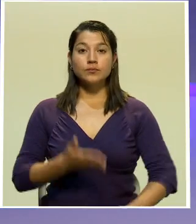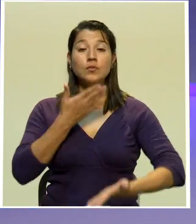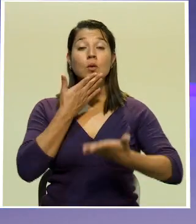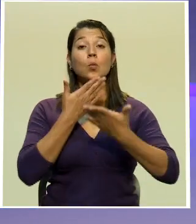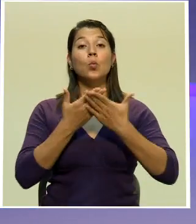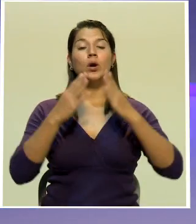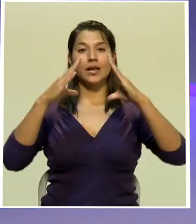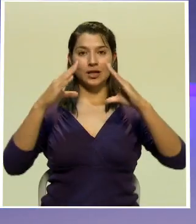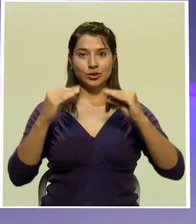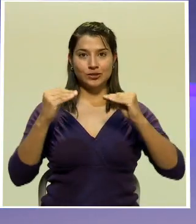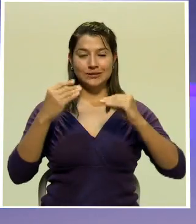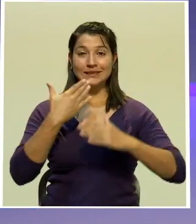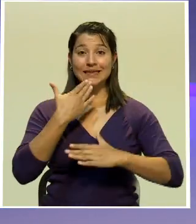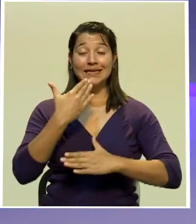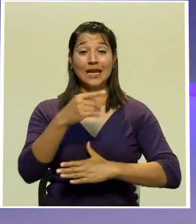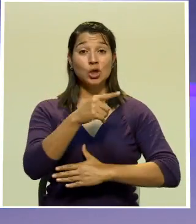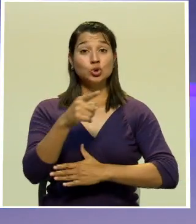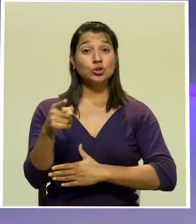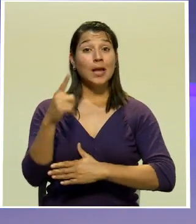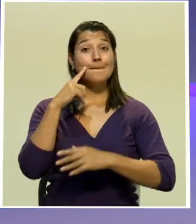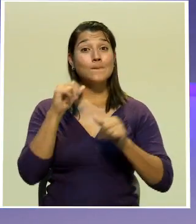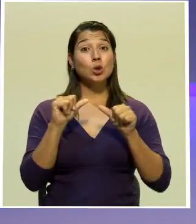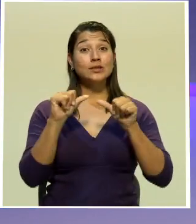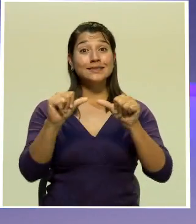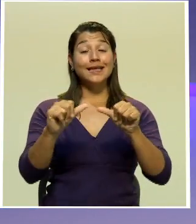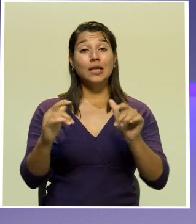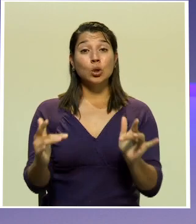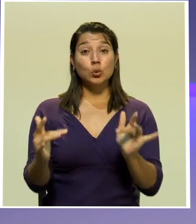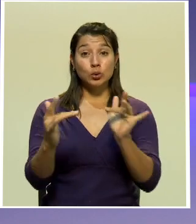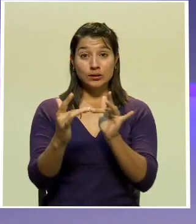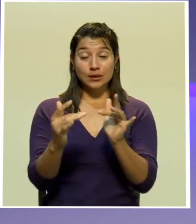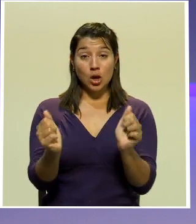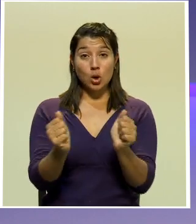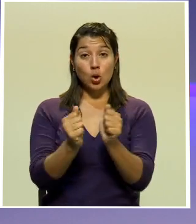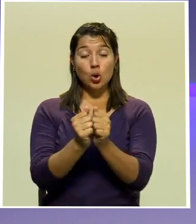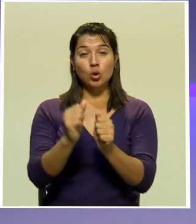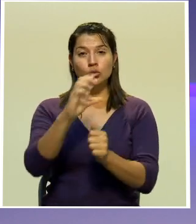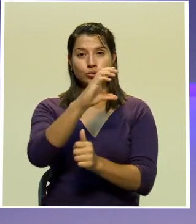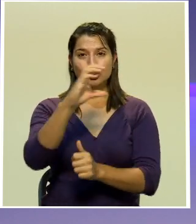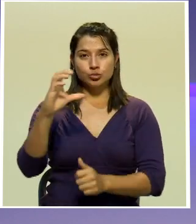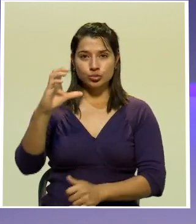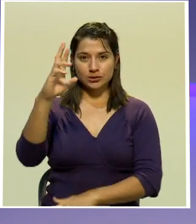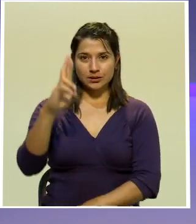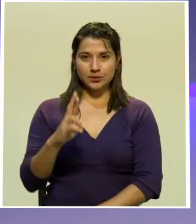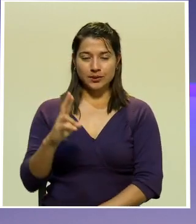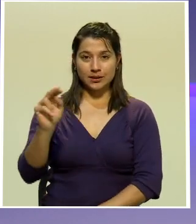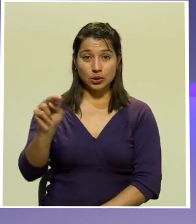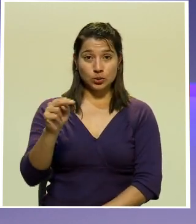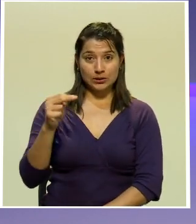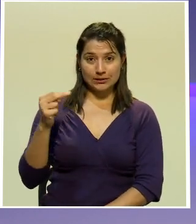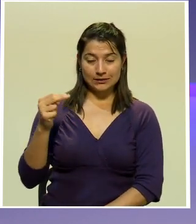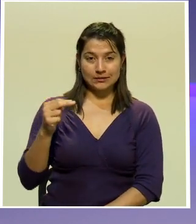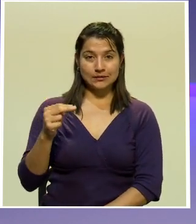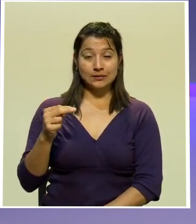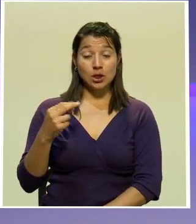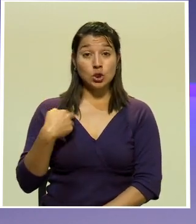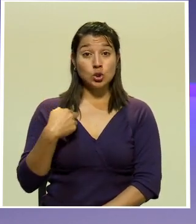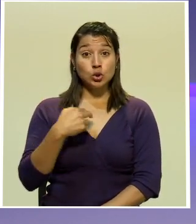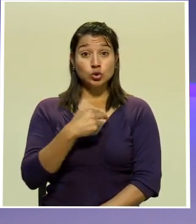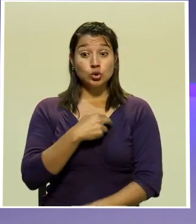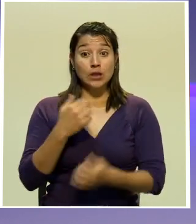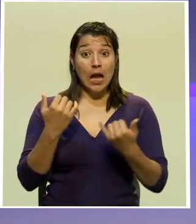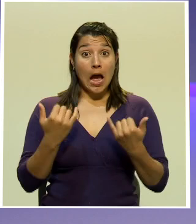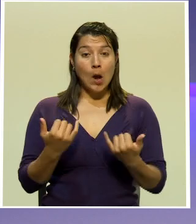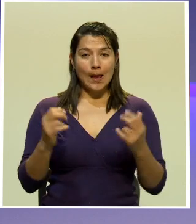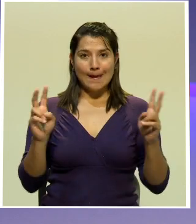Buenas noches, gracias por continuar conectados a la señal de Costa Rica Noticias. Estamos